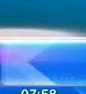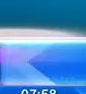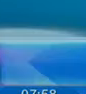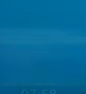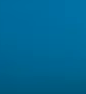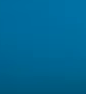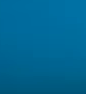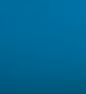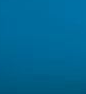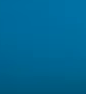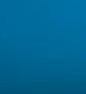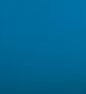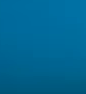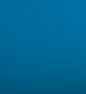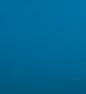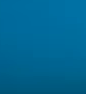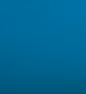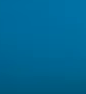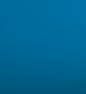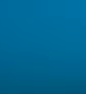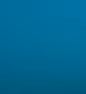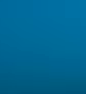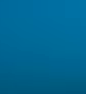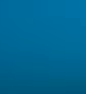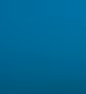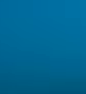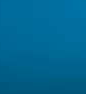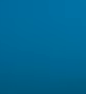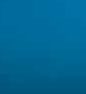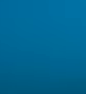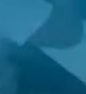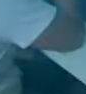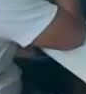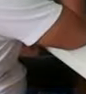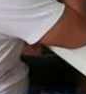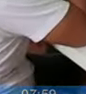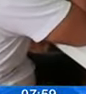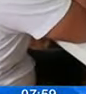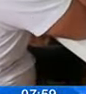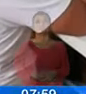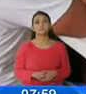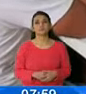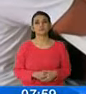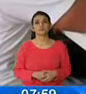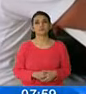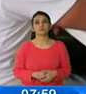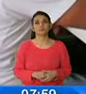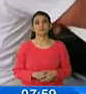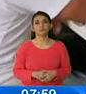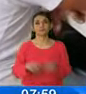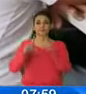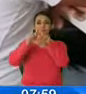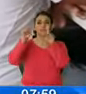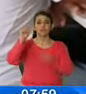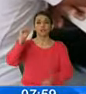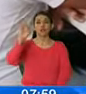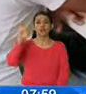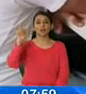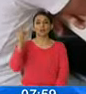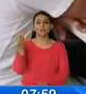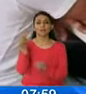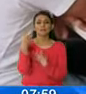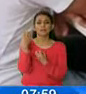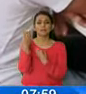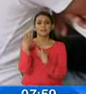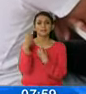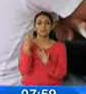México, Argentina, Perú, Panamá, Bolivia y Ecuador. Por su parte, Location World se enfoca en procesar información